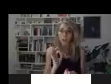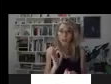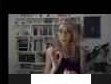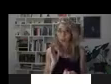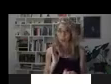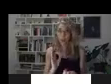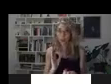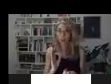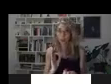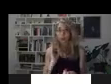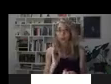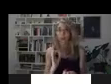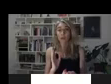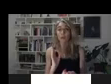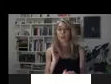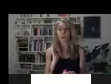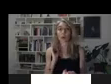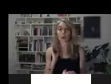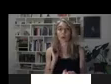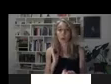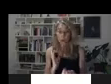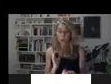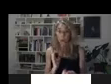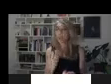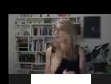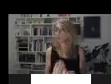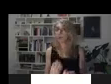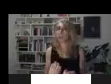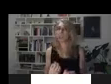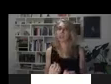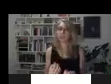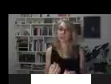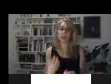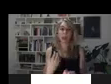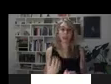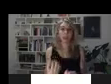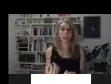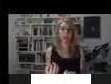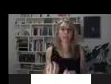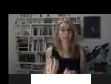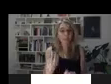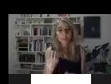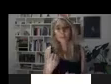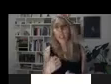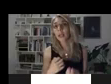único que tiene monopolio sobre su obra es el propio artista, así